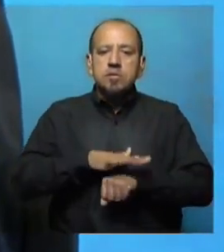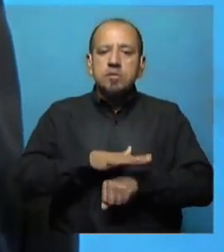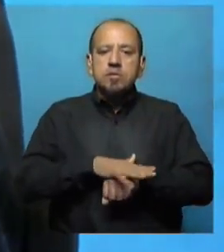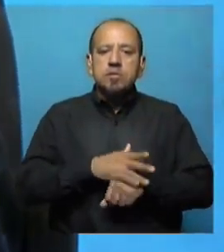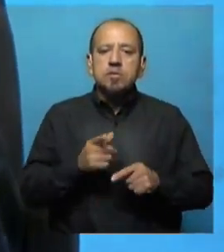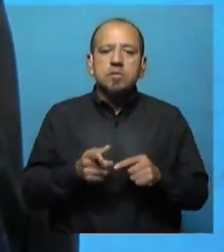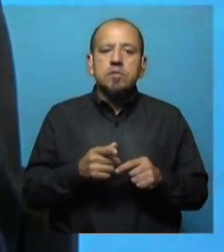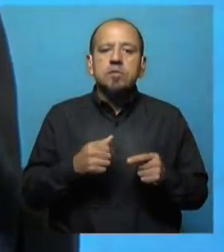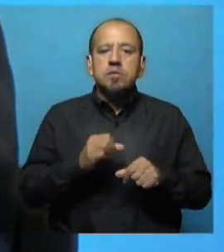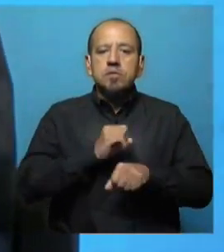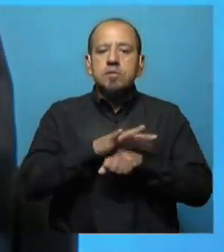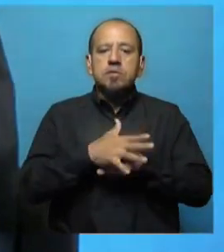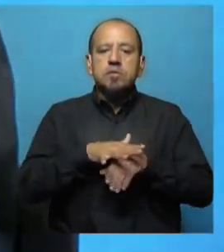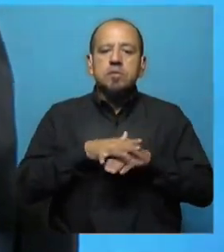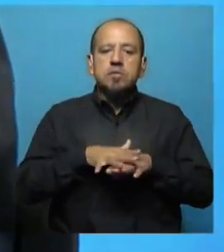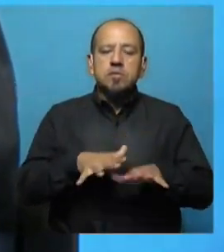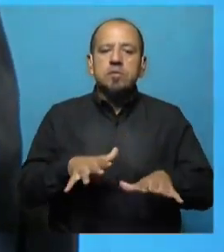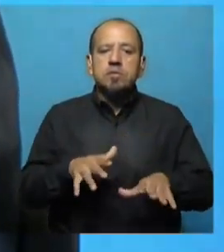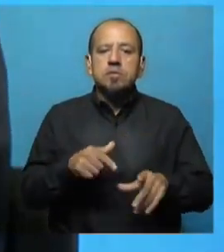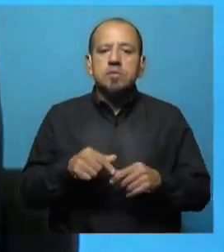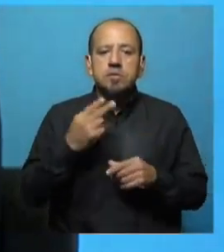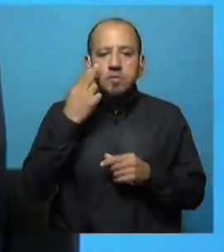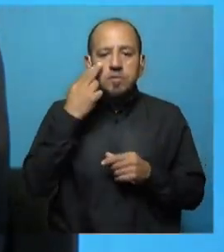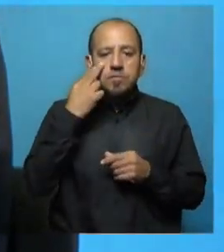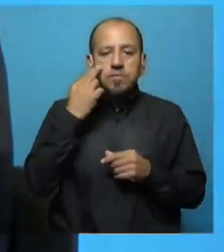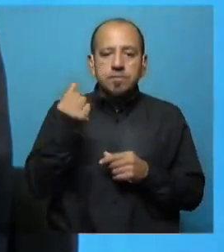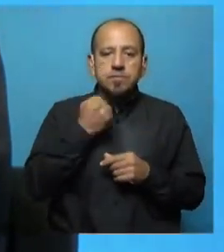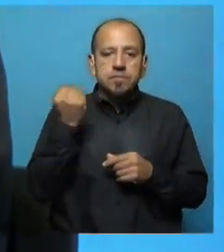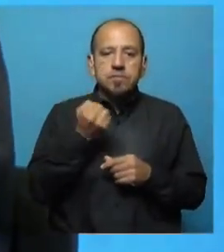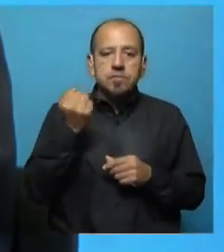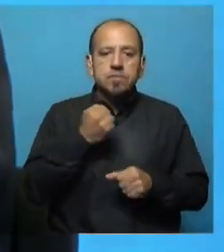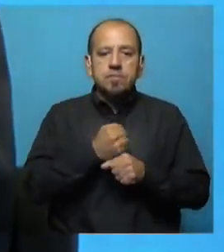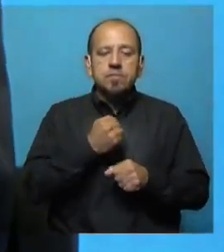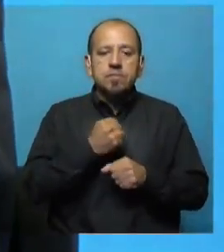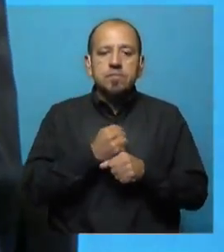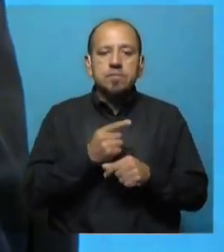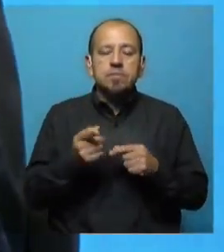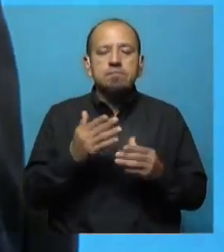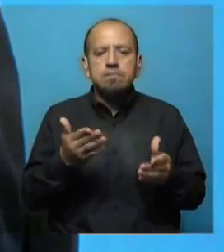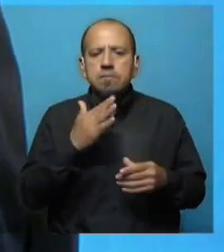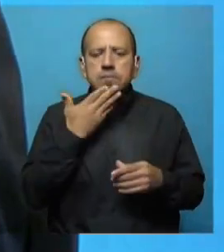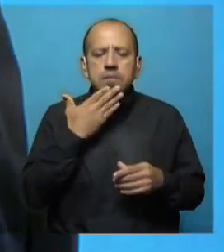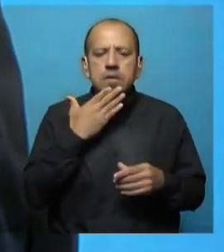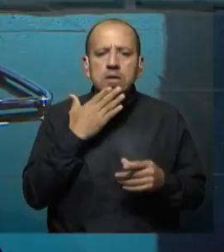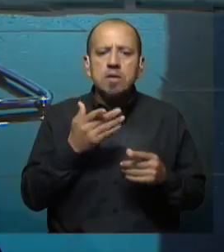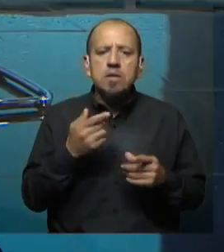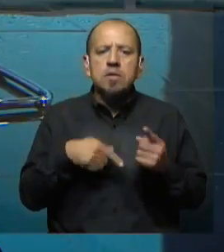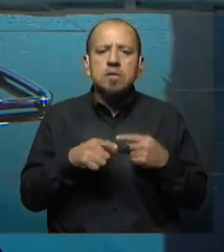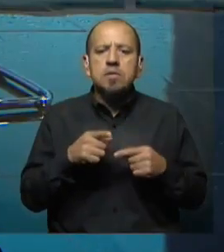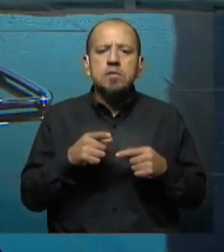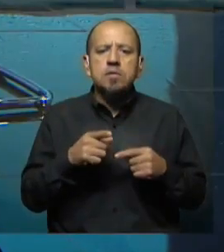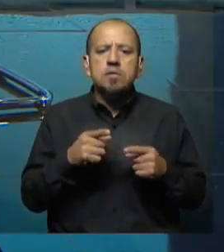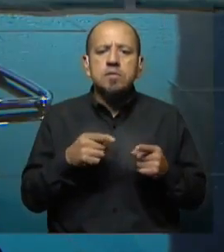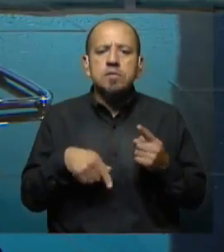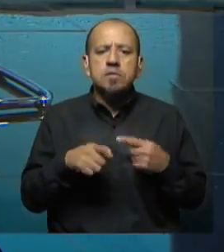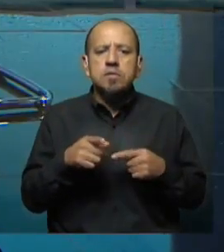este la pandemia había generado también este problemas importantes de laburo o de incertidumbre ustedes tomaron